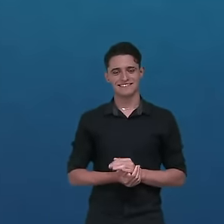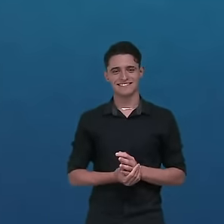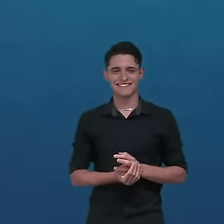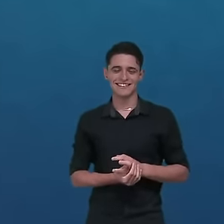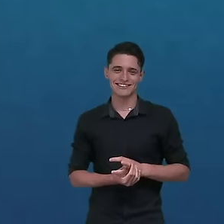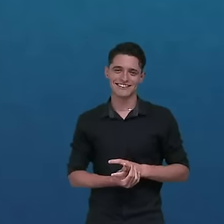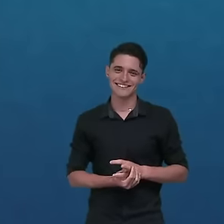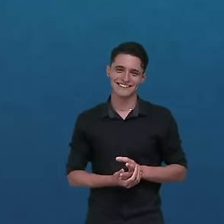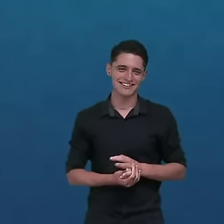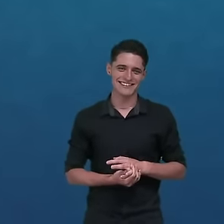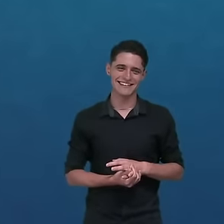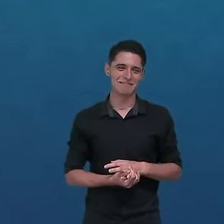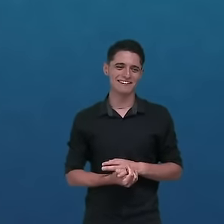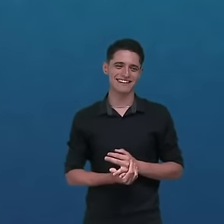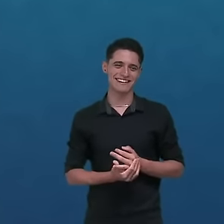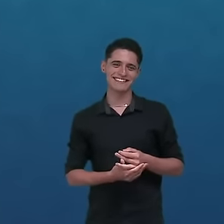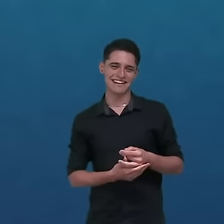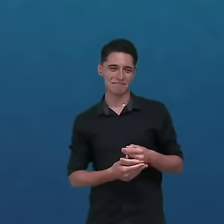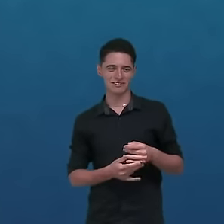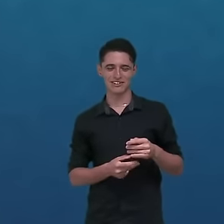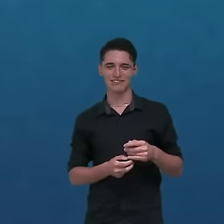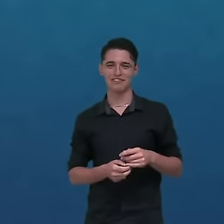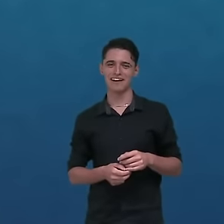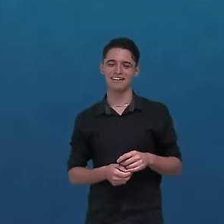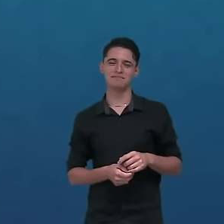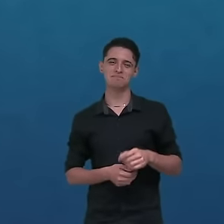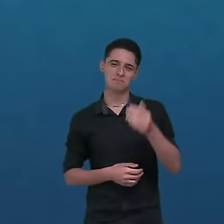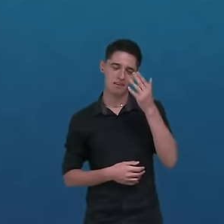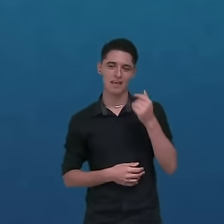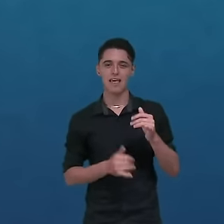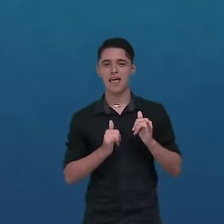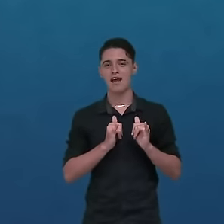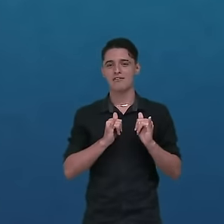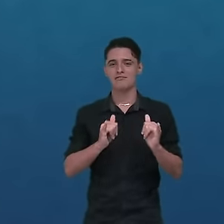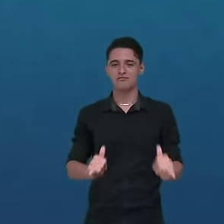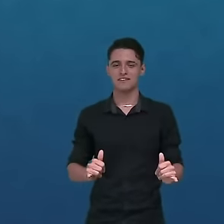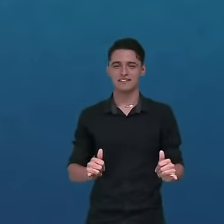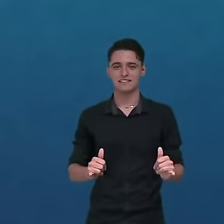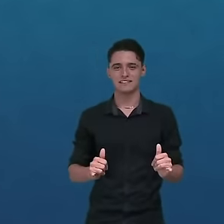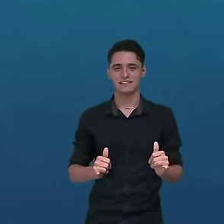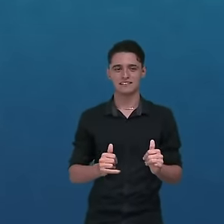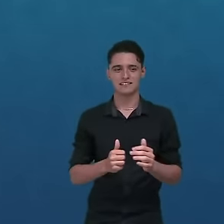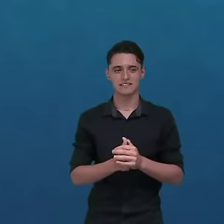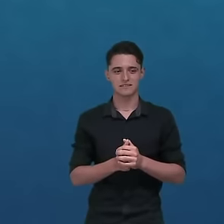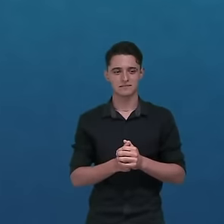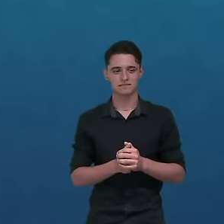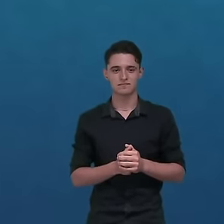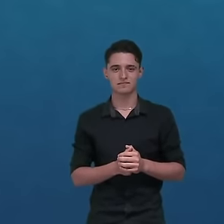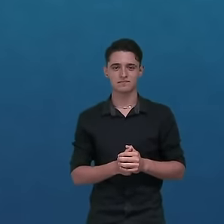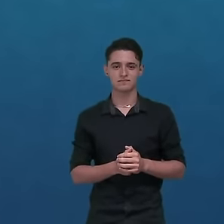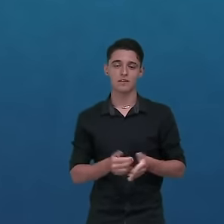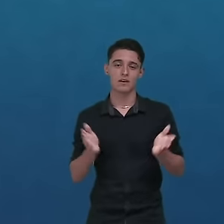está perto de você. Se prepara para algo sobrenatural.